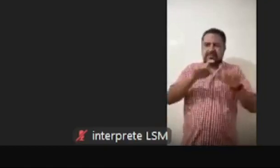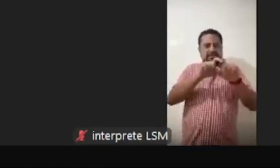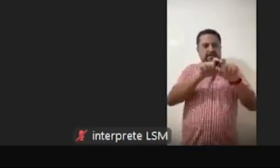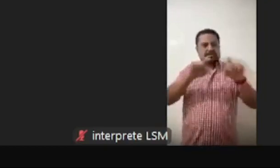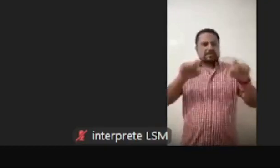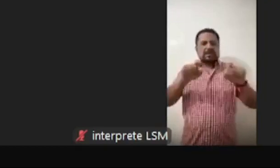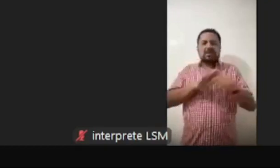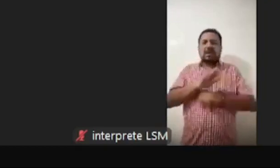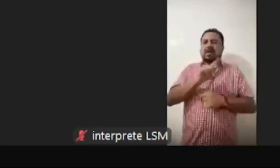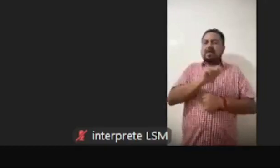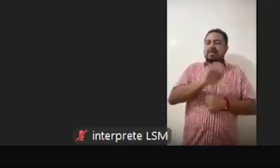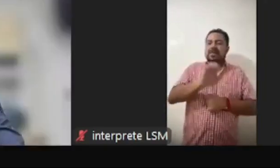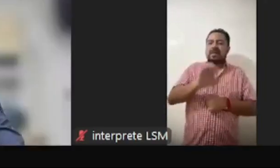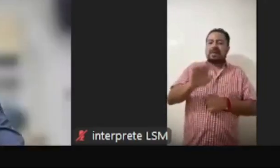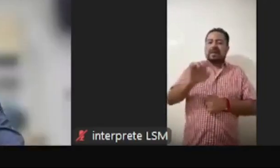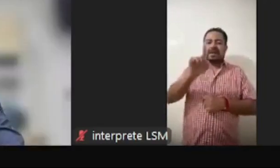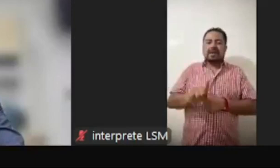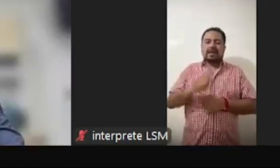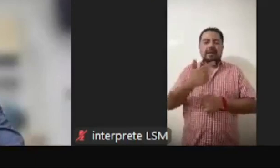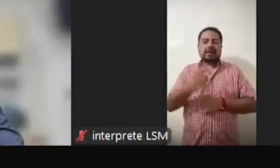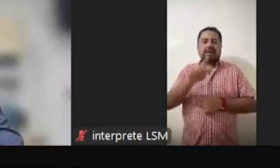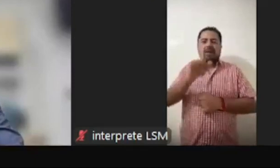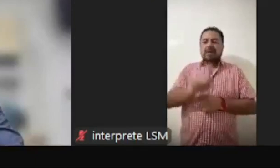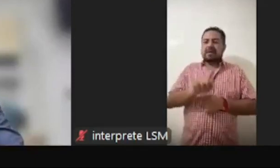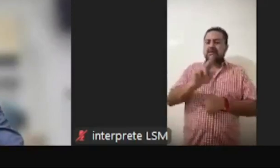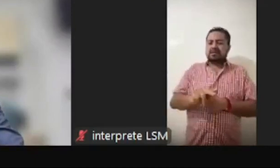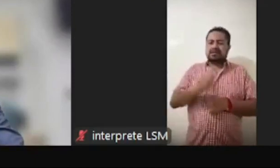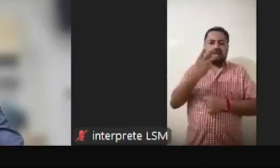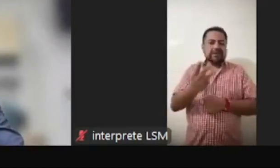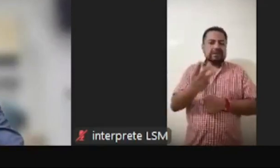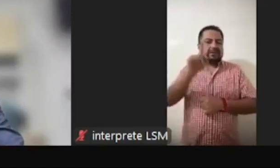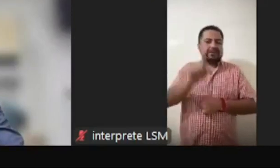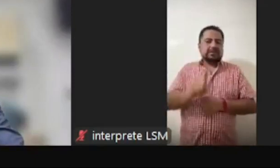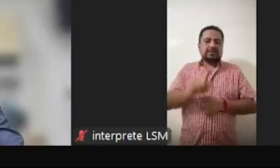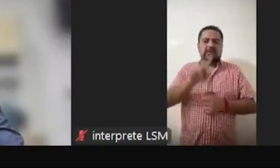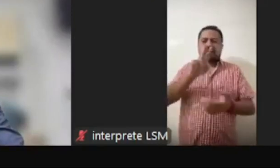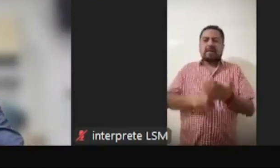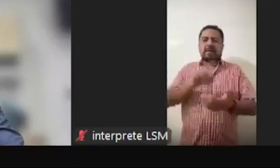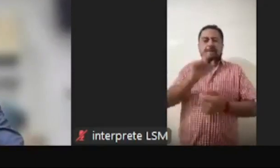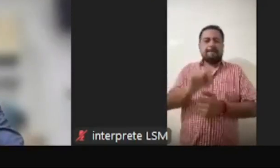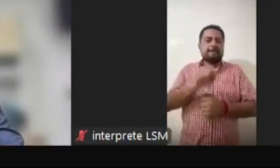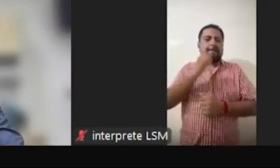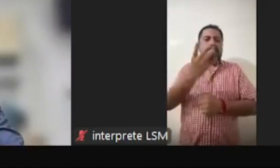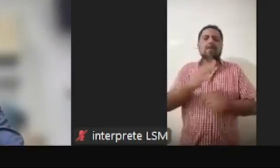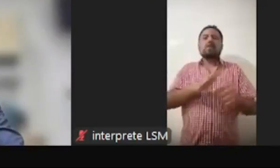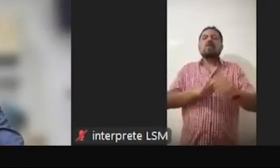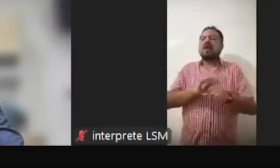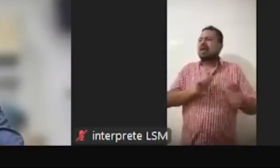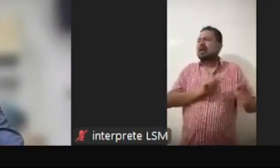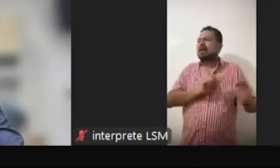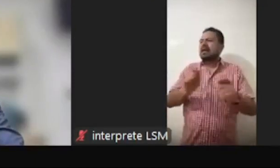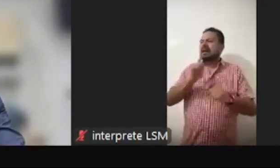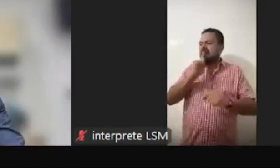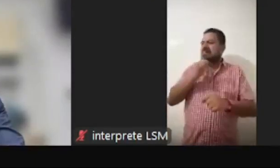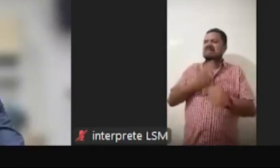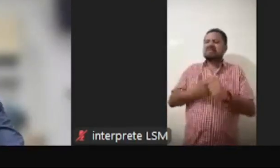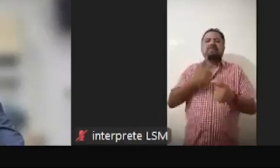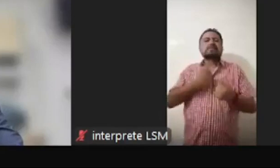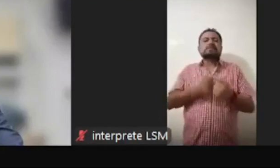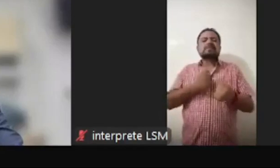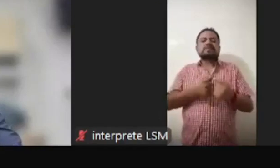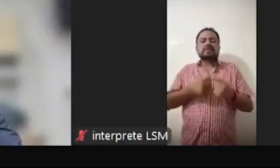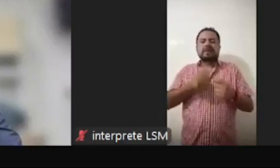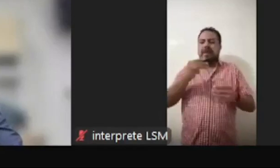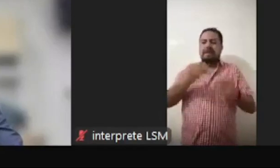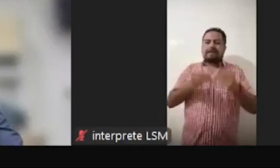clave TEE, diagonal GEC, diagonal 83, diagonal 2024, el cual fue turnado a la ponencia a cargo de la